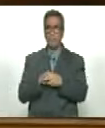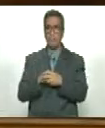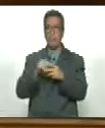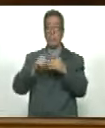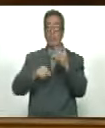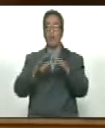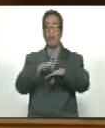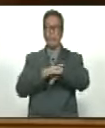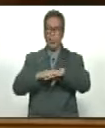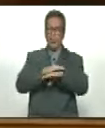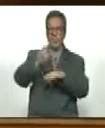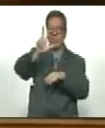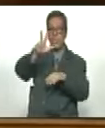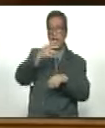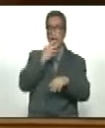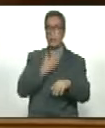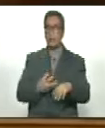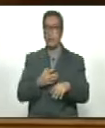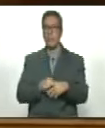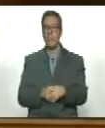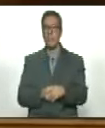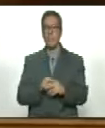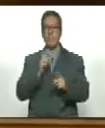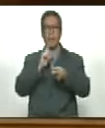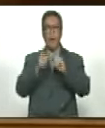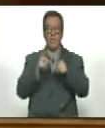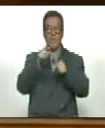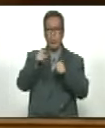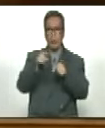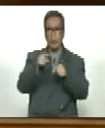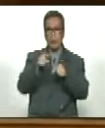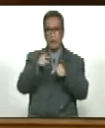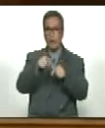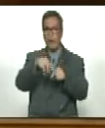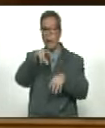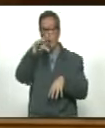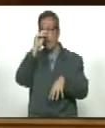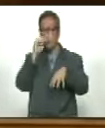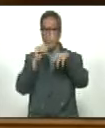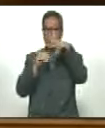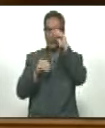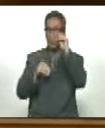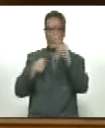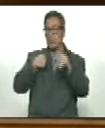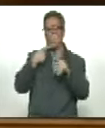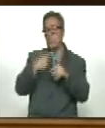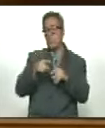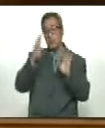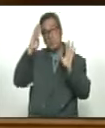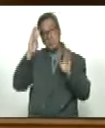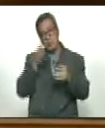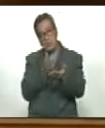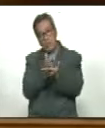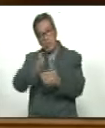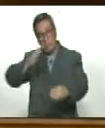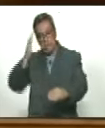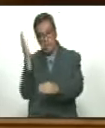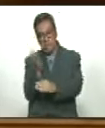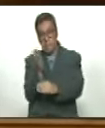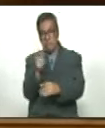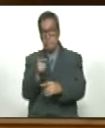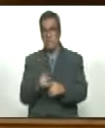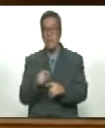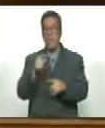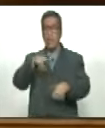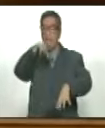El 3 de diciembre, perdón. ¿Alguna vez aprenderán, y si no, les seguiremos dando palo, alguna